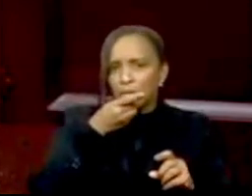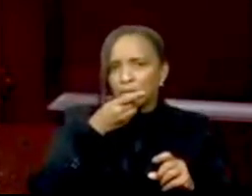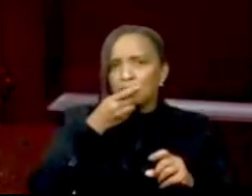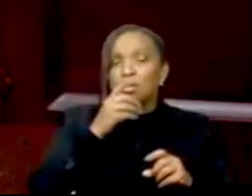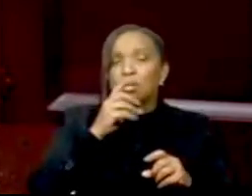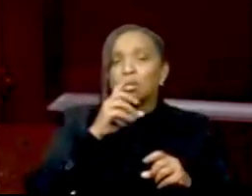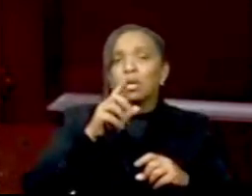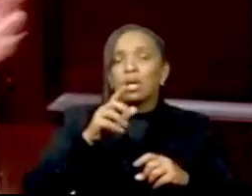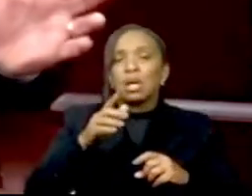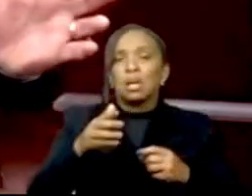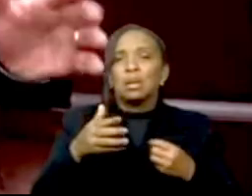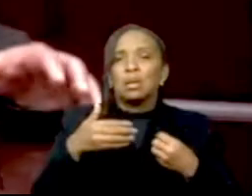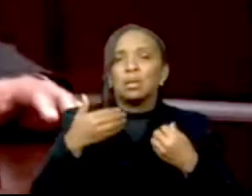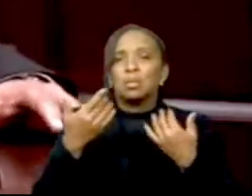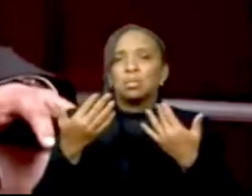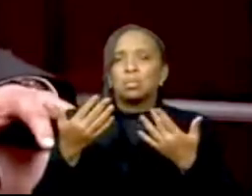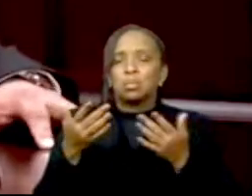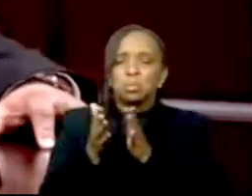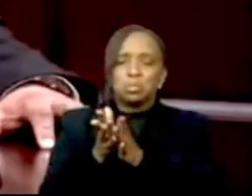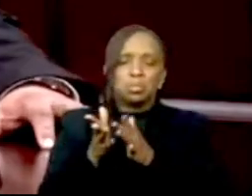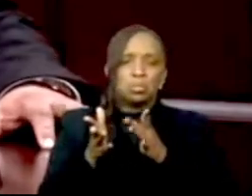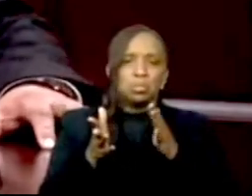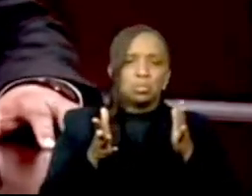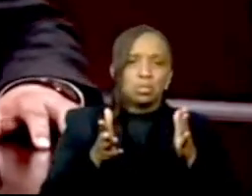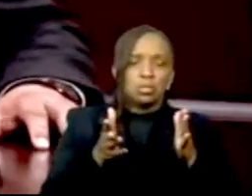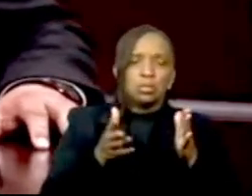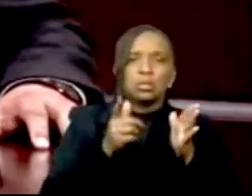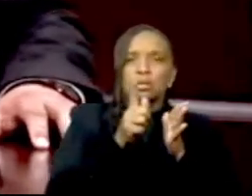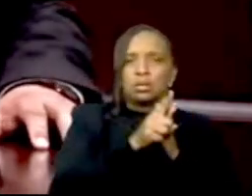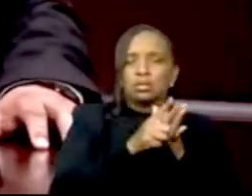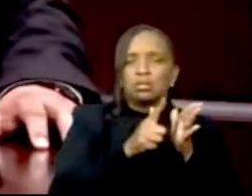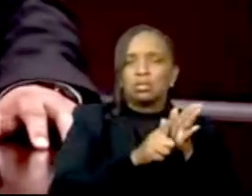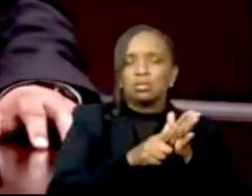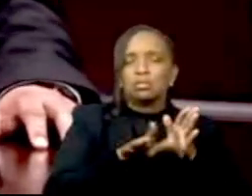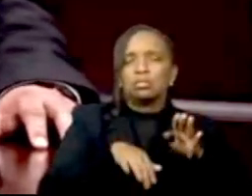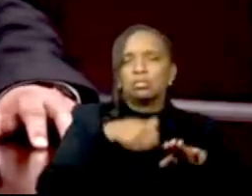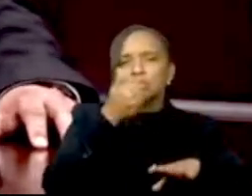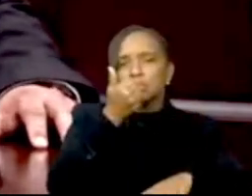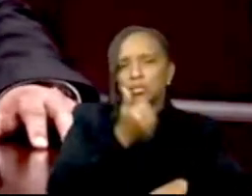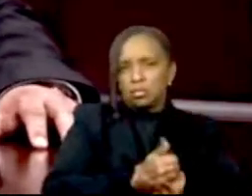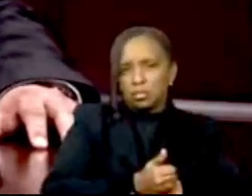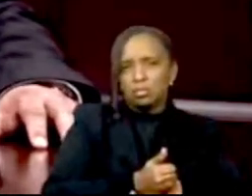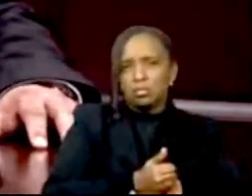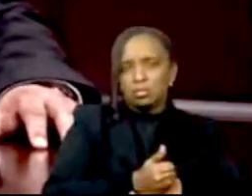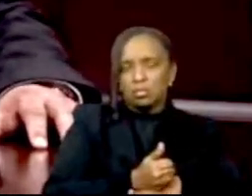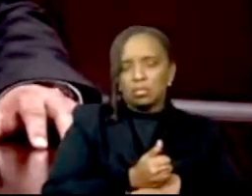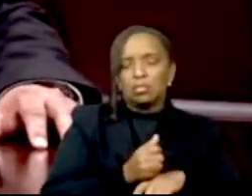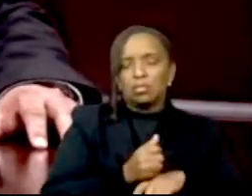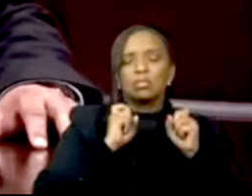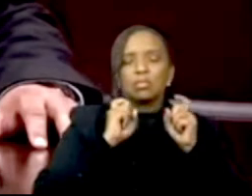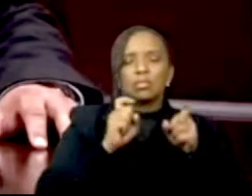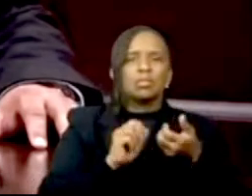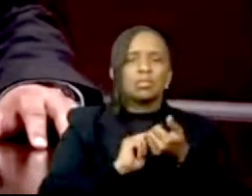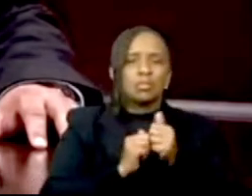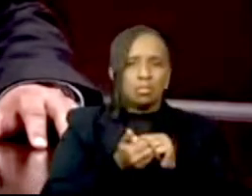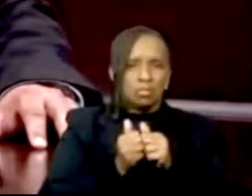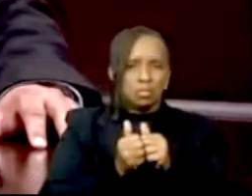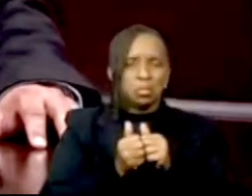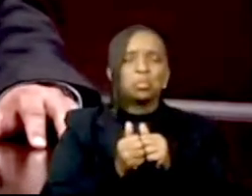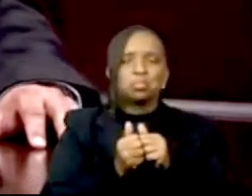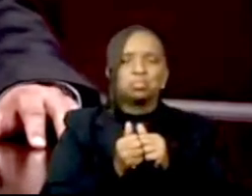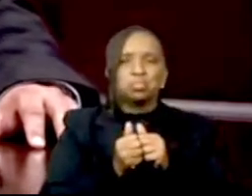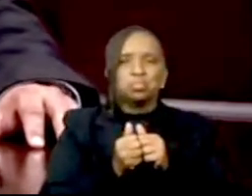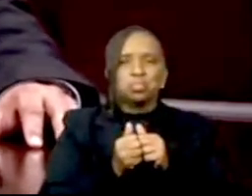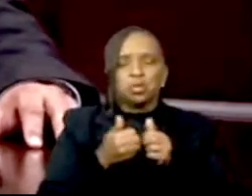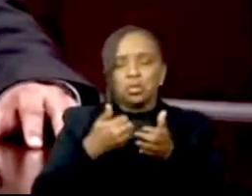será designado. Es por ello que le pedimos a todos los asambleístas, para garantizar